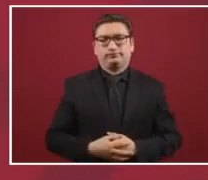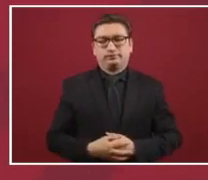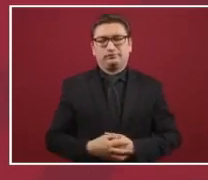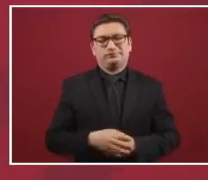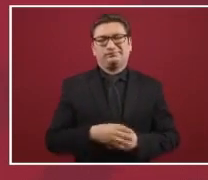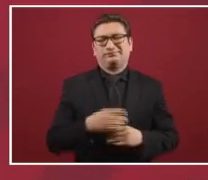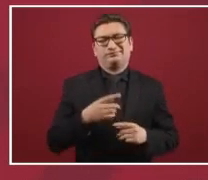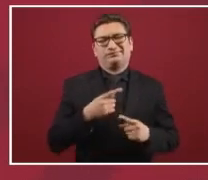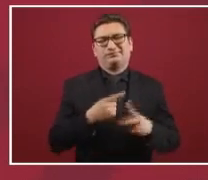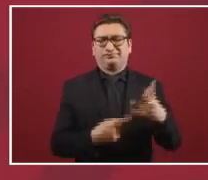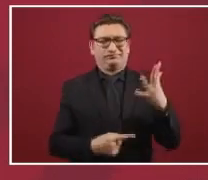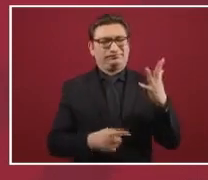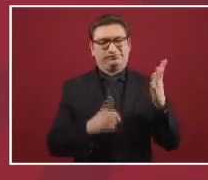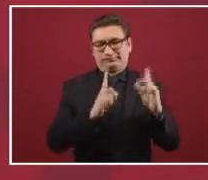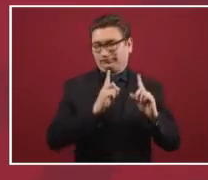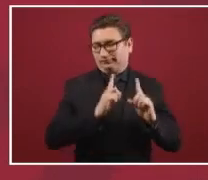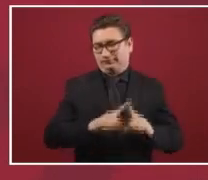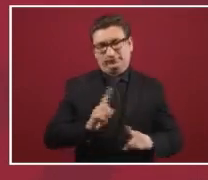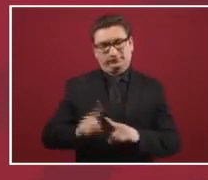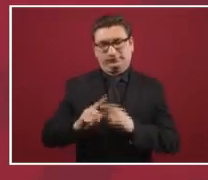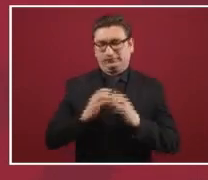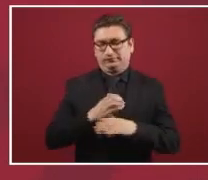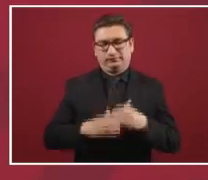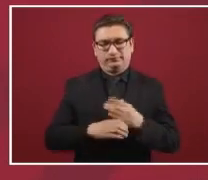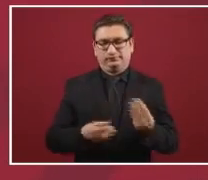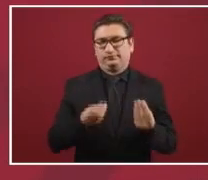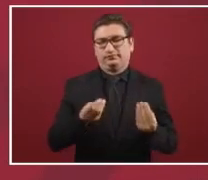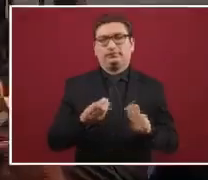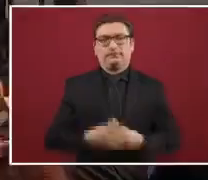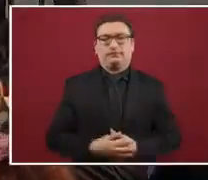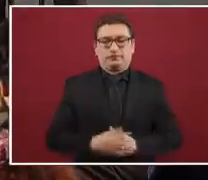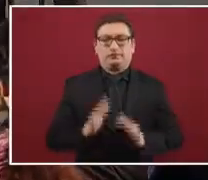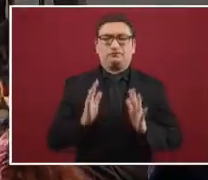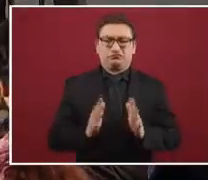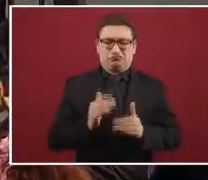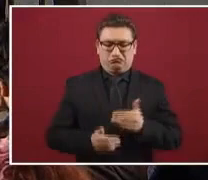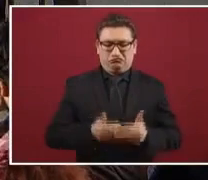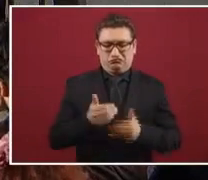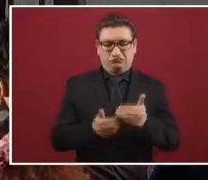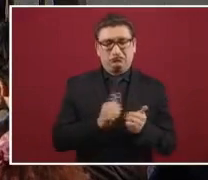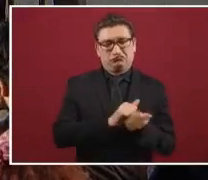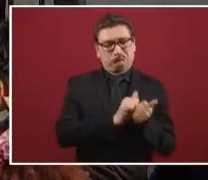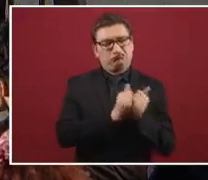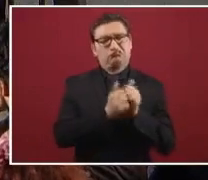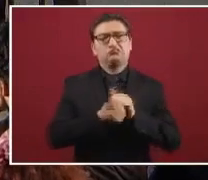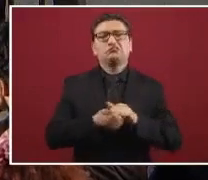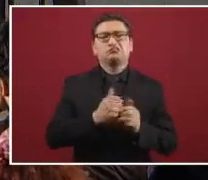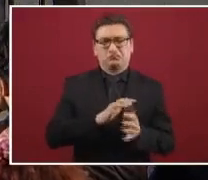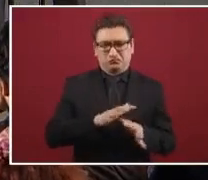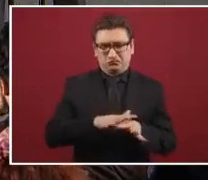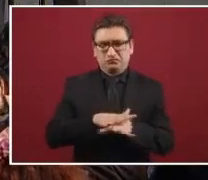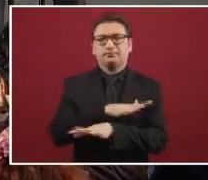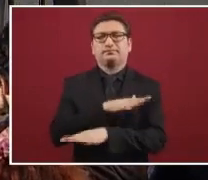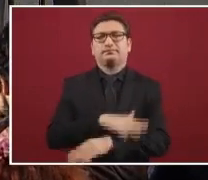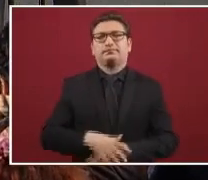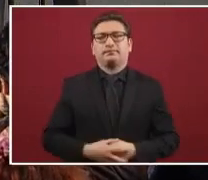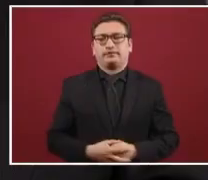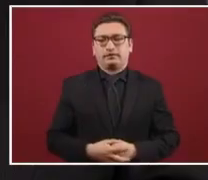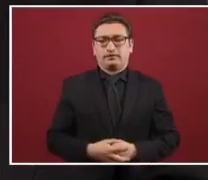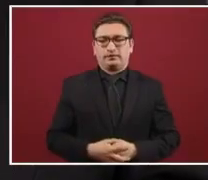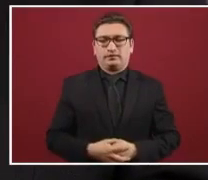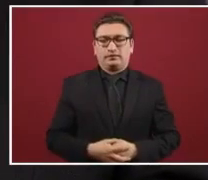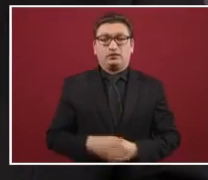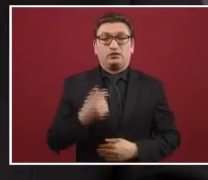en fin, muchas cosas que están cambiando. Ahora que fui a